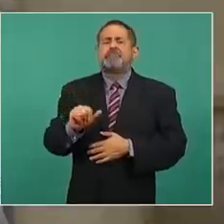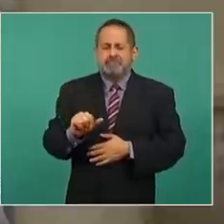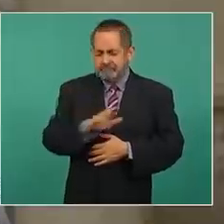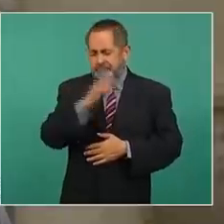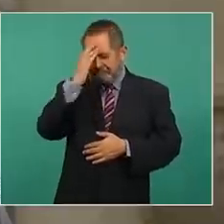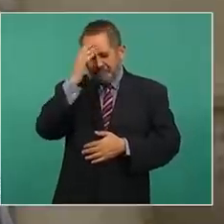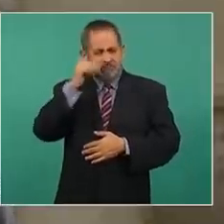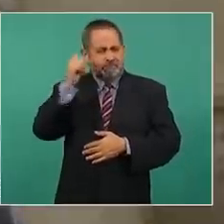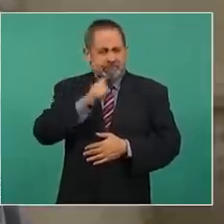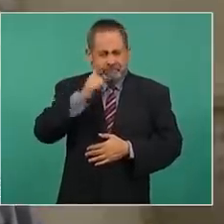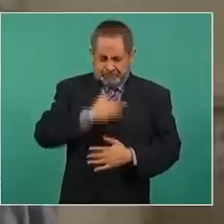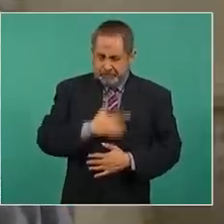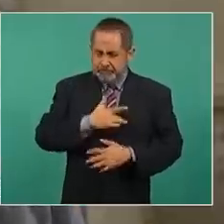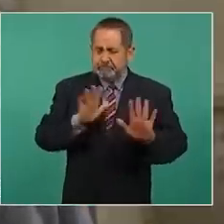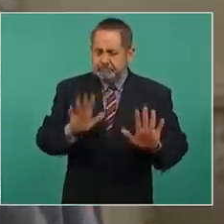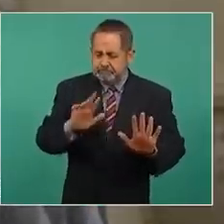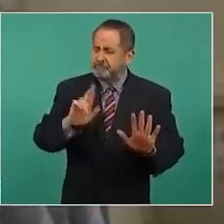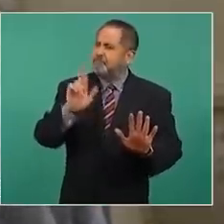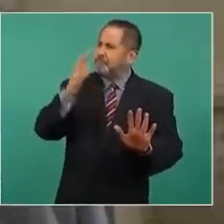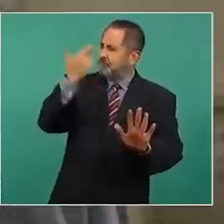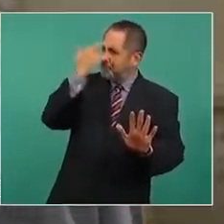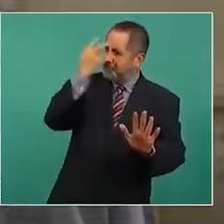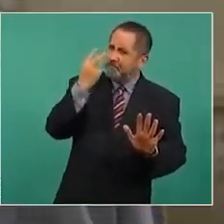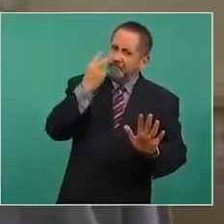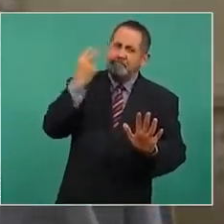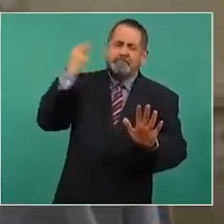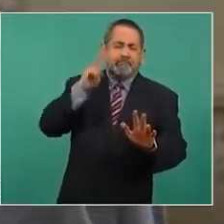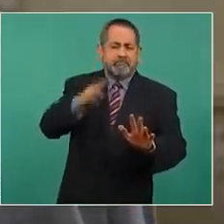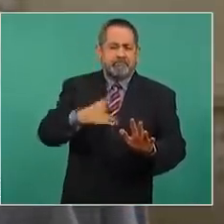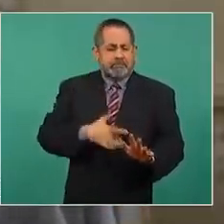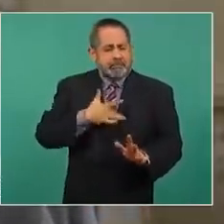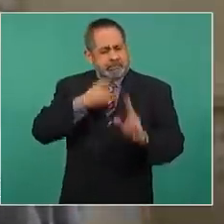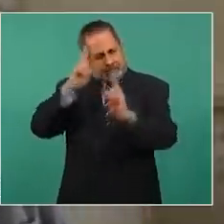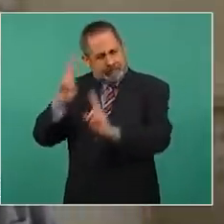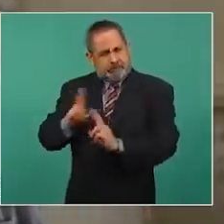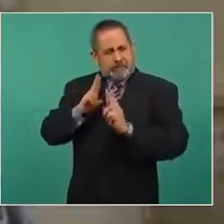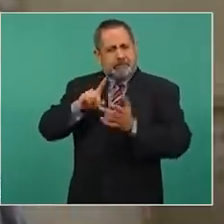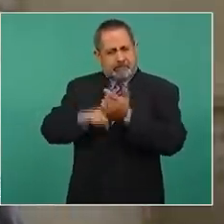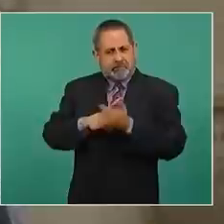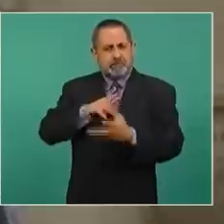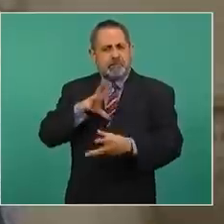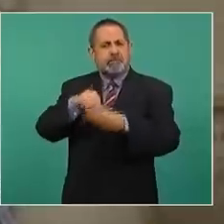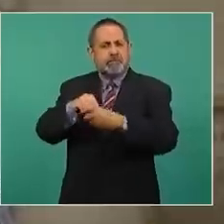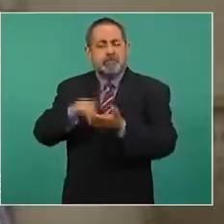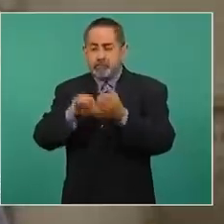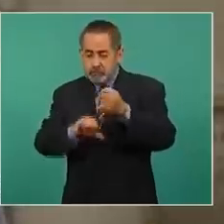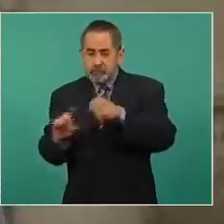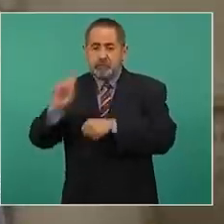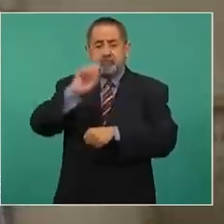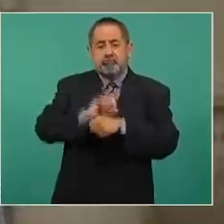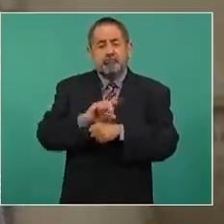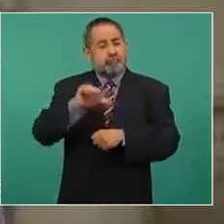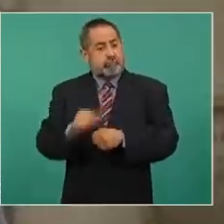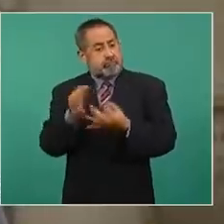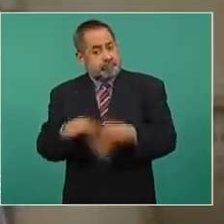de tomarse el tiempo de recordar y y me siento honorado de ser parte el día de hoy de